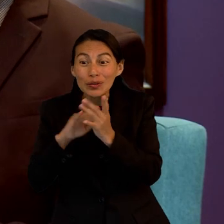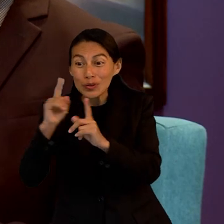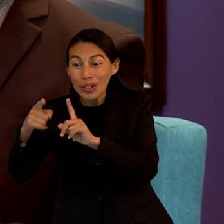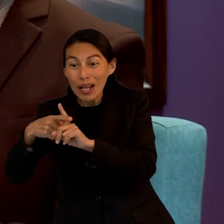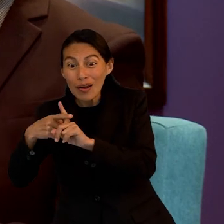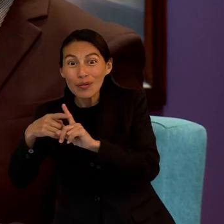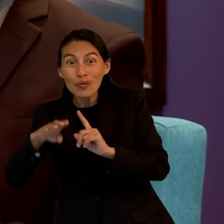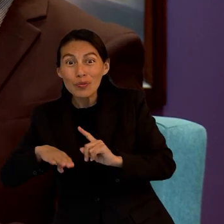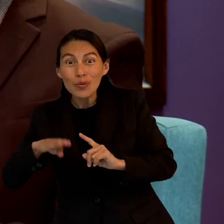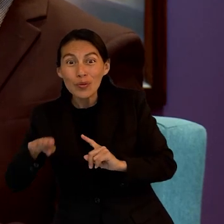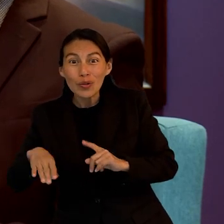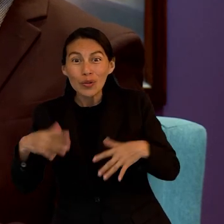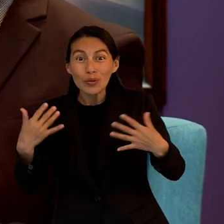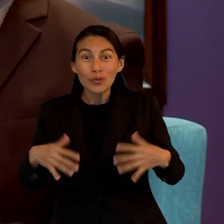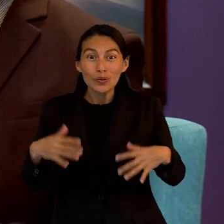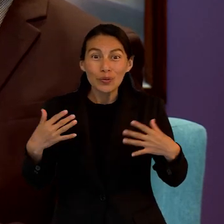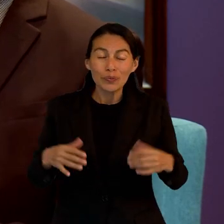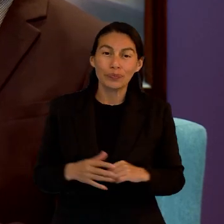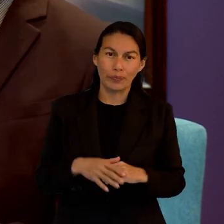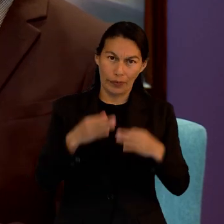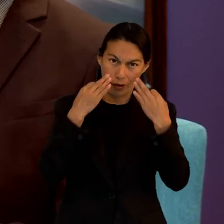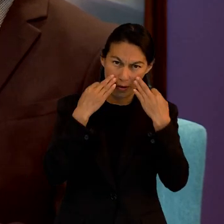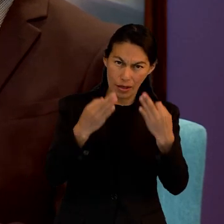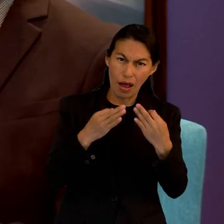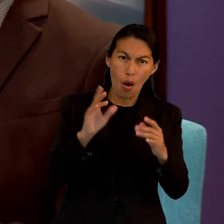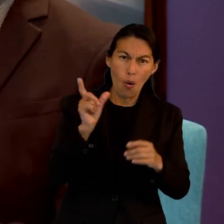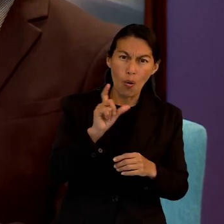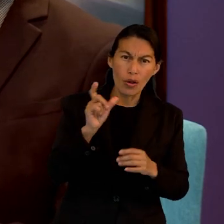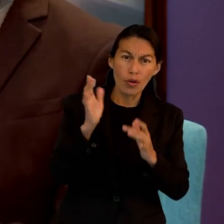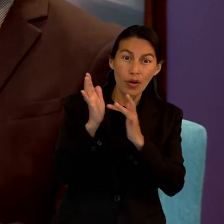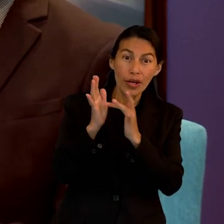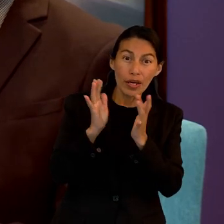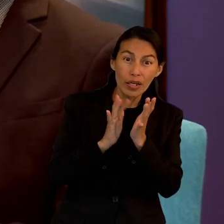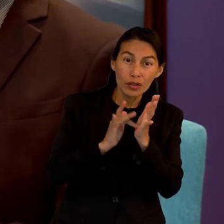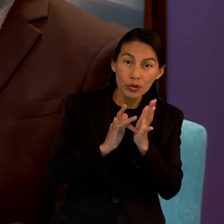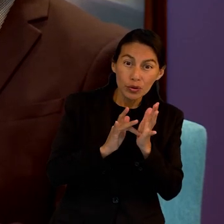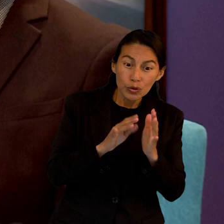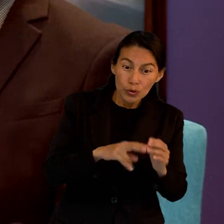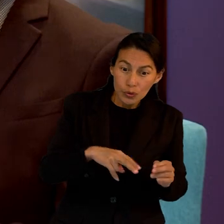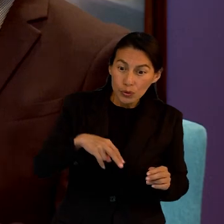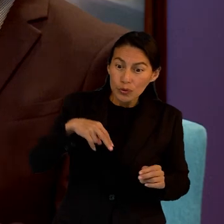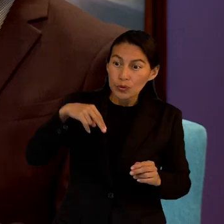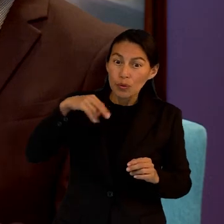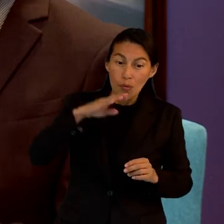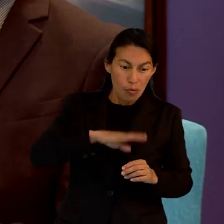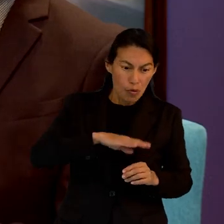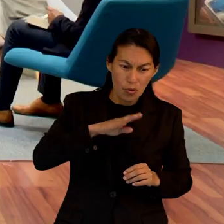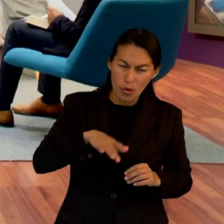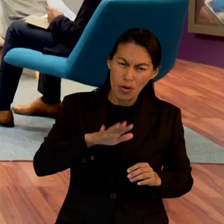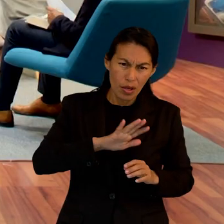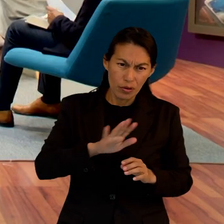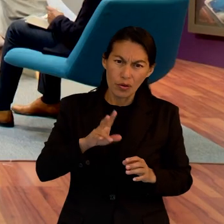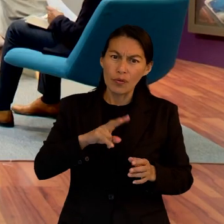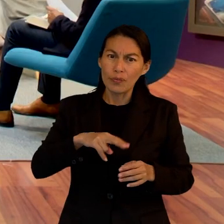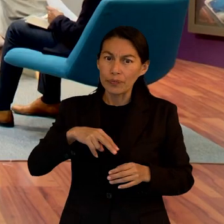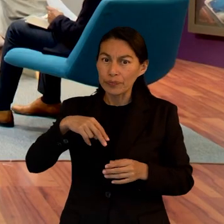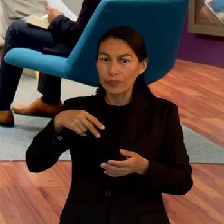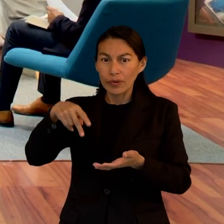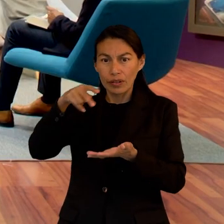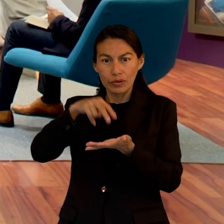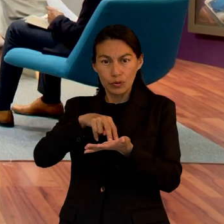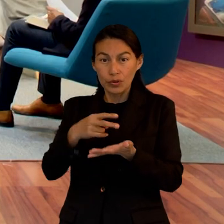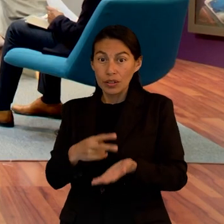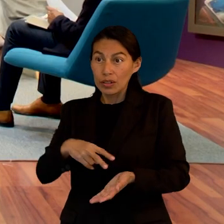al tercer día ascendió a los cielos para a recibir la seguridad de su sacrificio habiendo sido